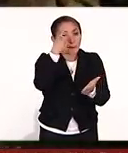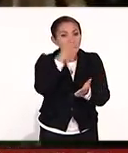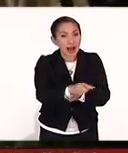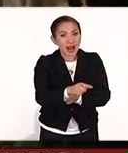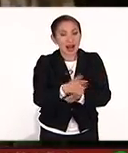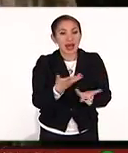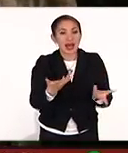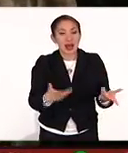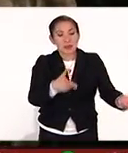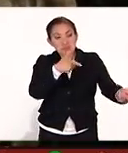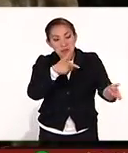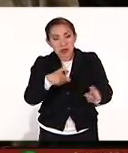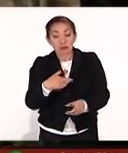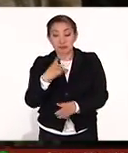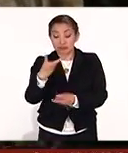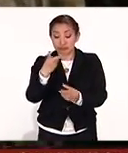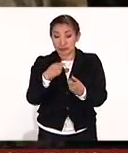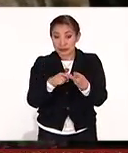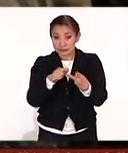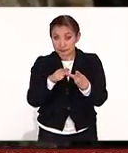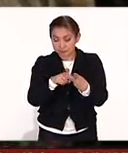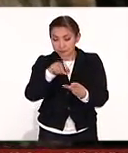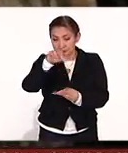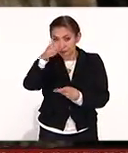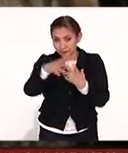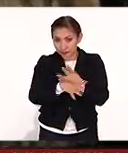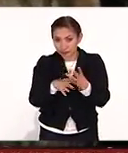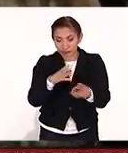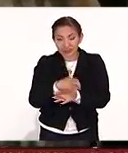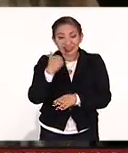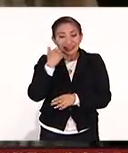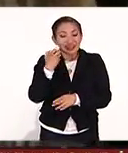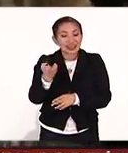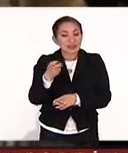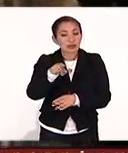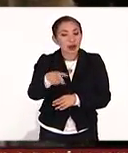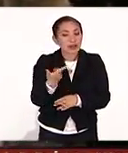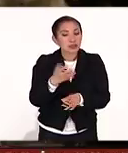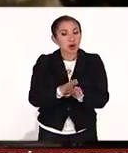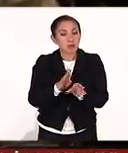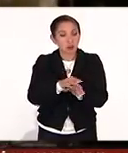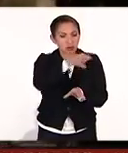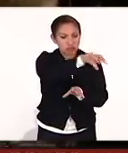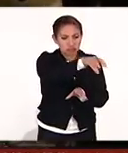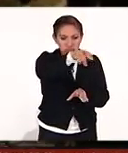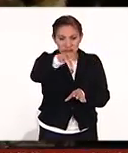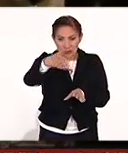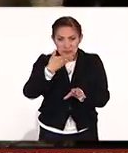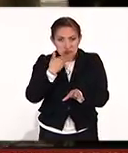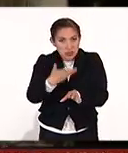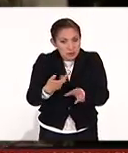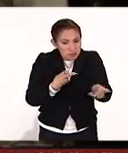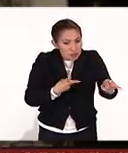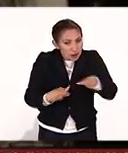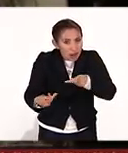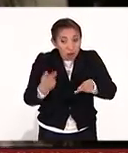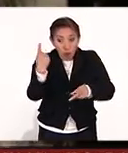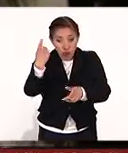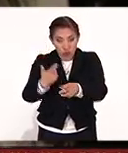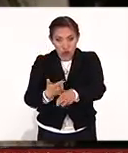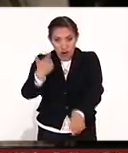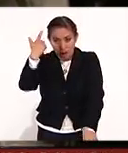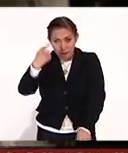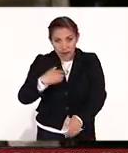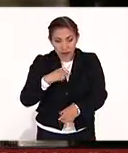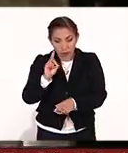cometer este atentado. El segundo es que se trató de una serie de atentados muy bien planificados, uno de ellos muy grave. Yo